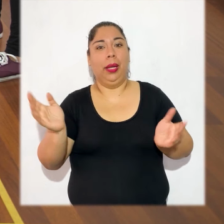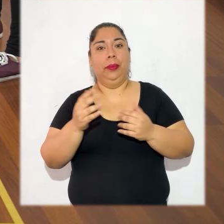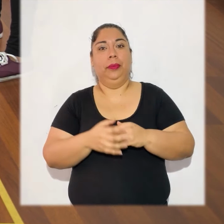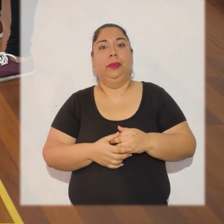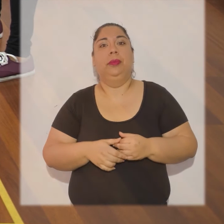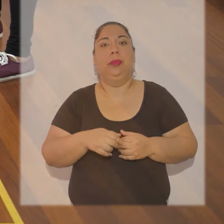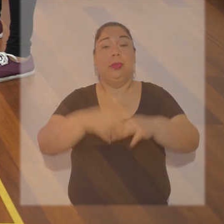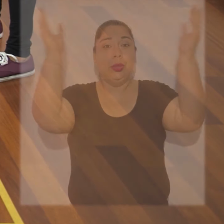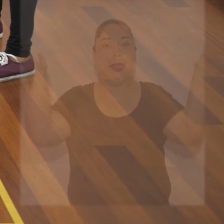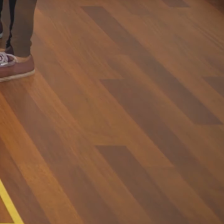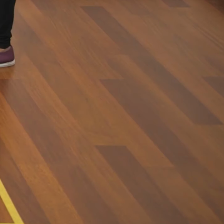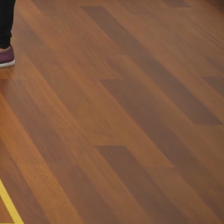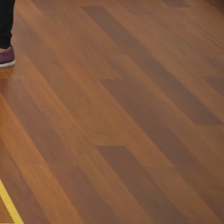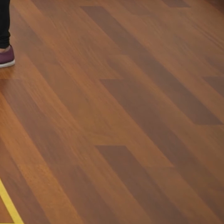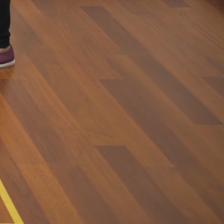música.